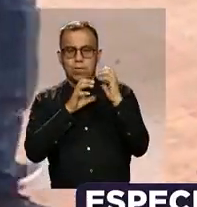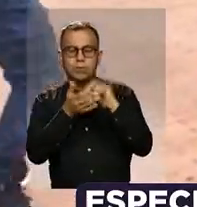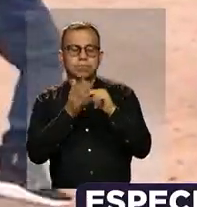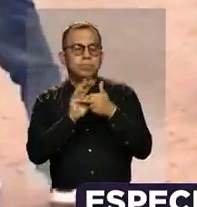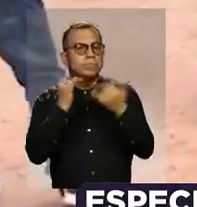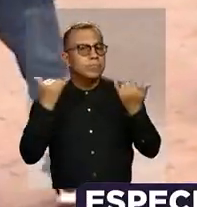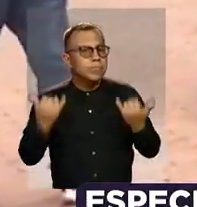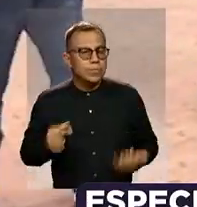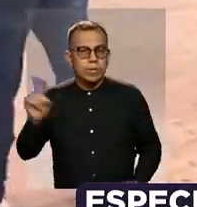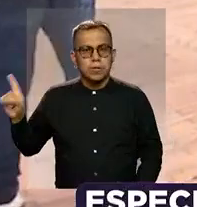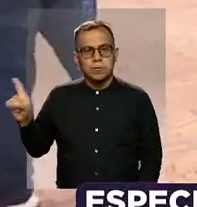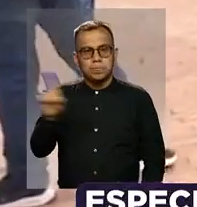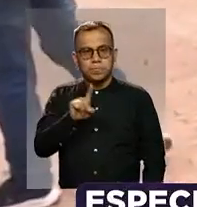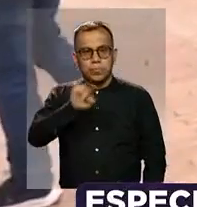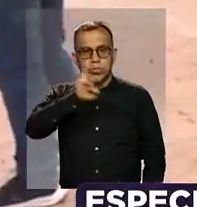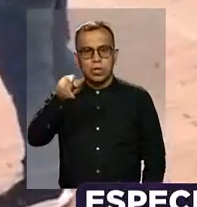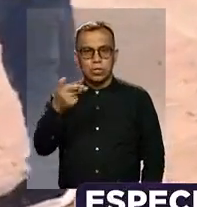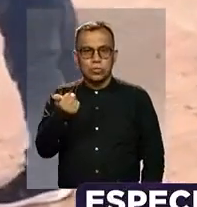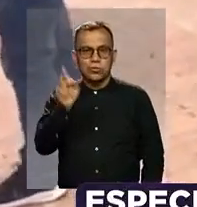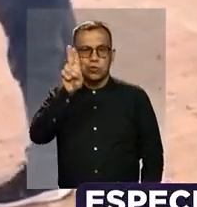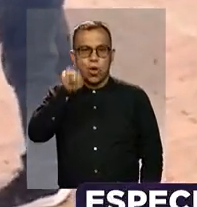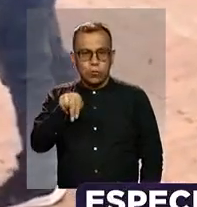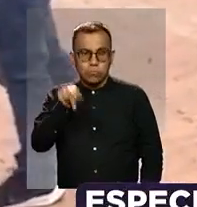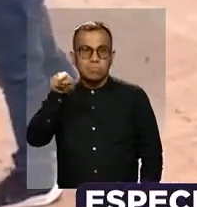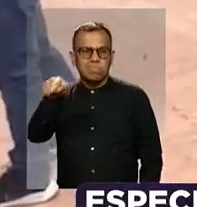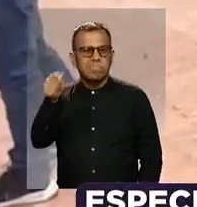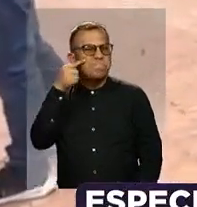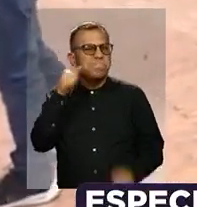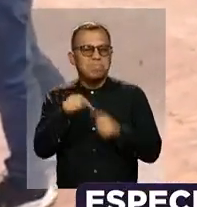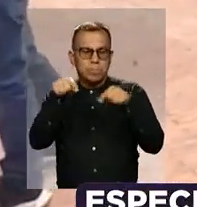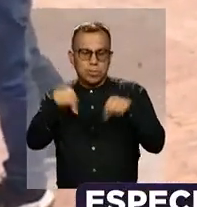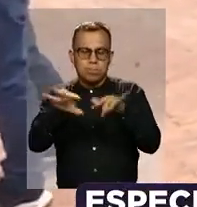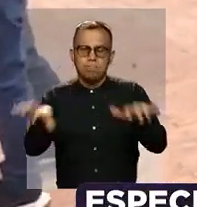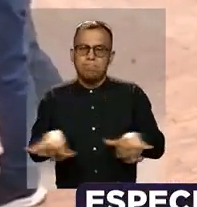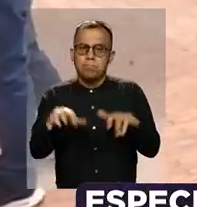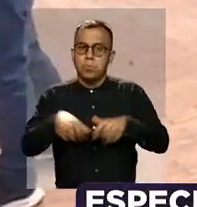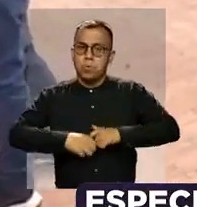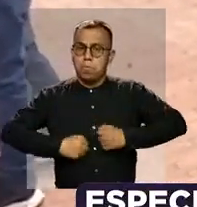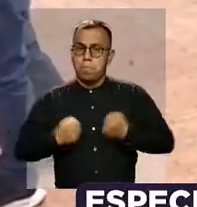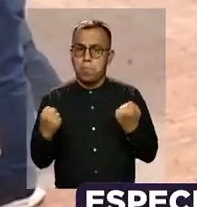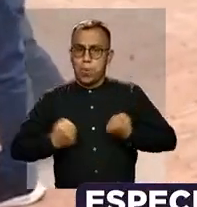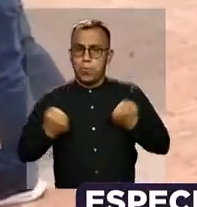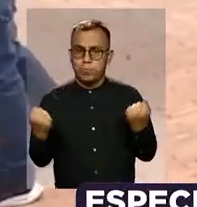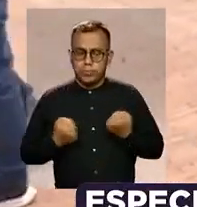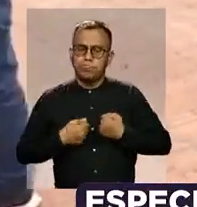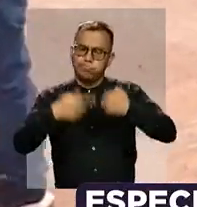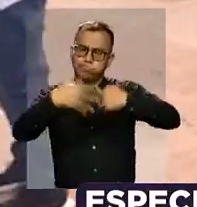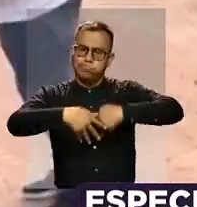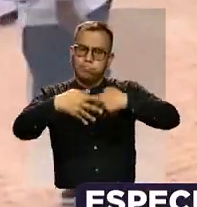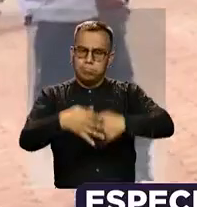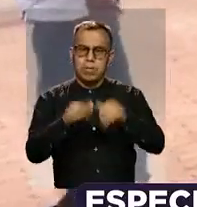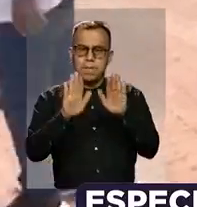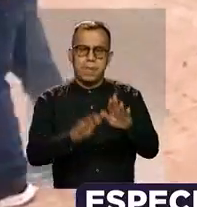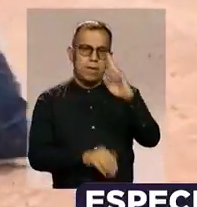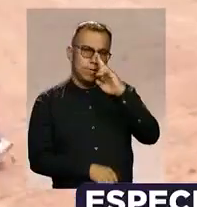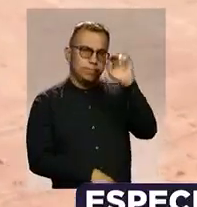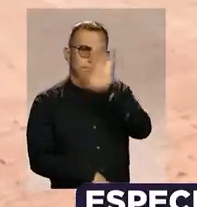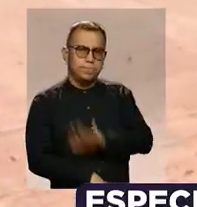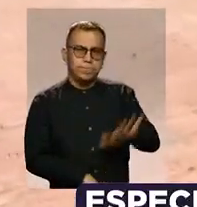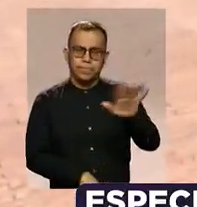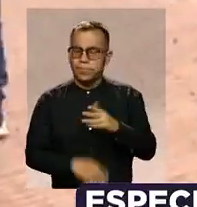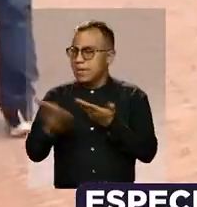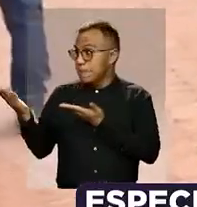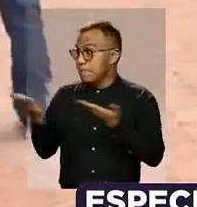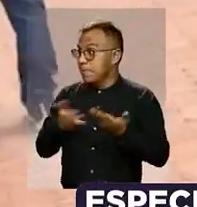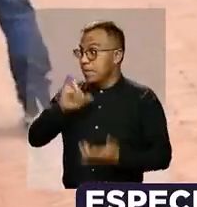acompaña John Calambás, que nos va a decir por qué se encuentra aquí en Bogotá movilizándose y apoyando el paro nacional. John, bienvenido